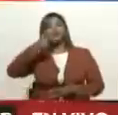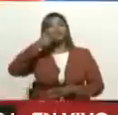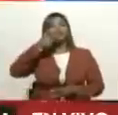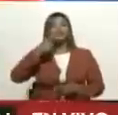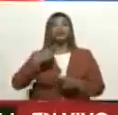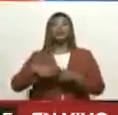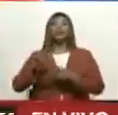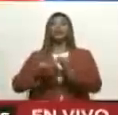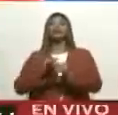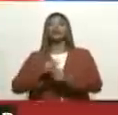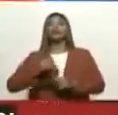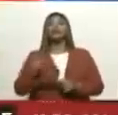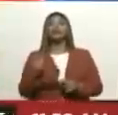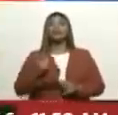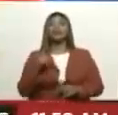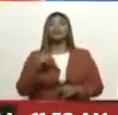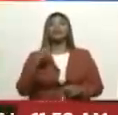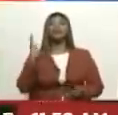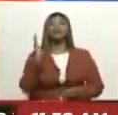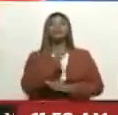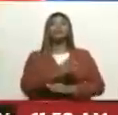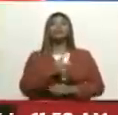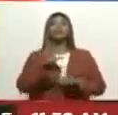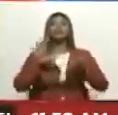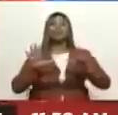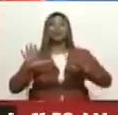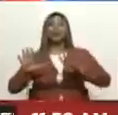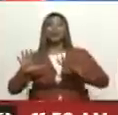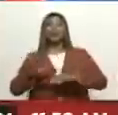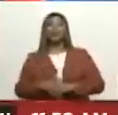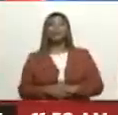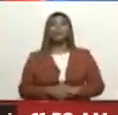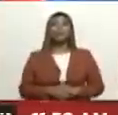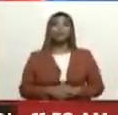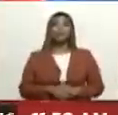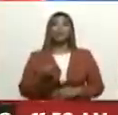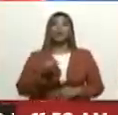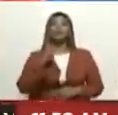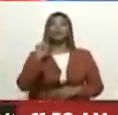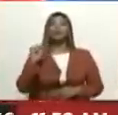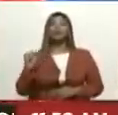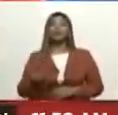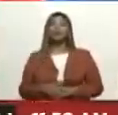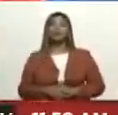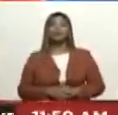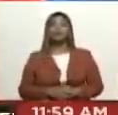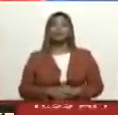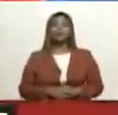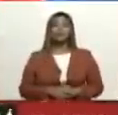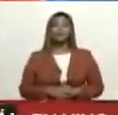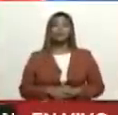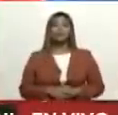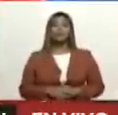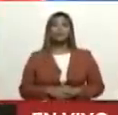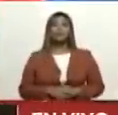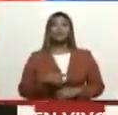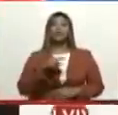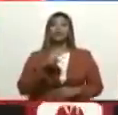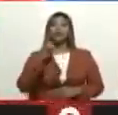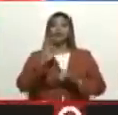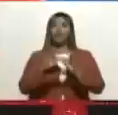Interpol y han sido condenados 79 de estos asesinos. En este